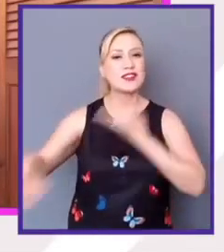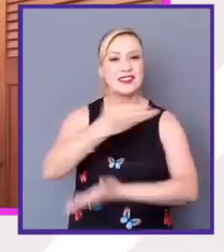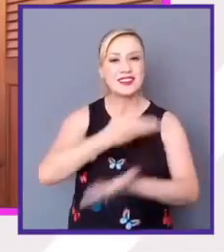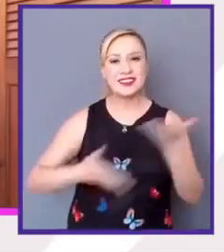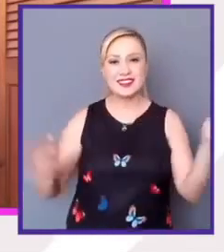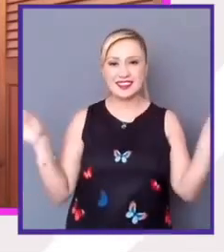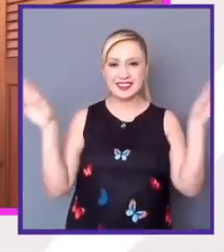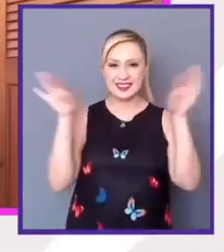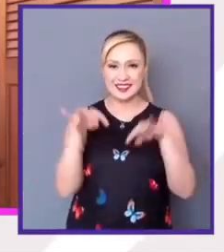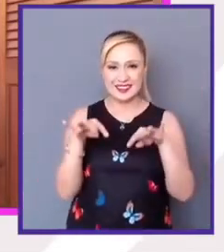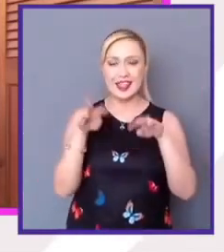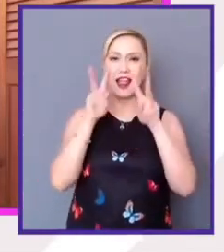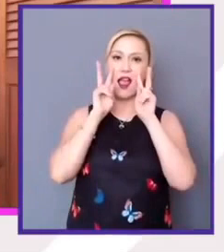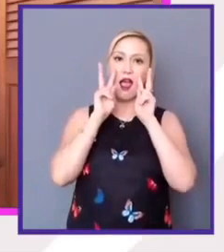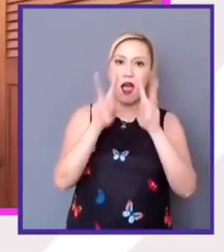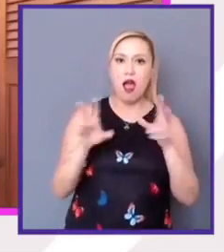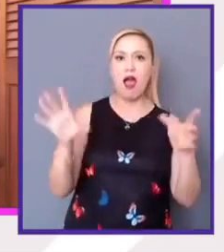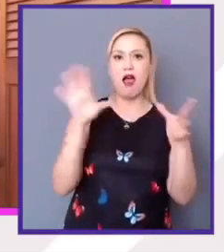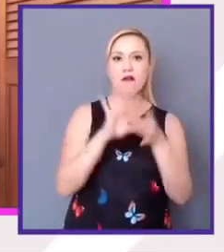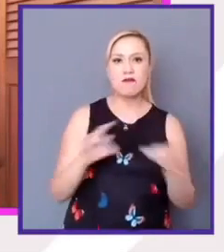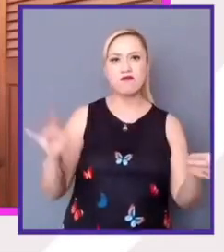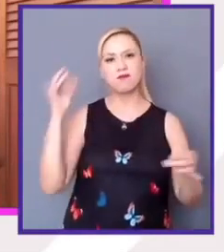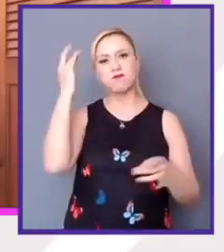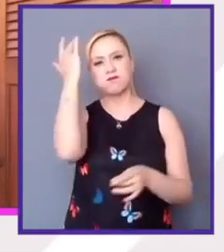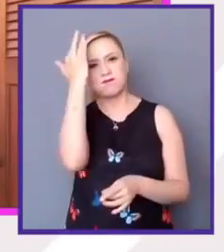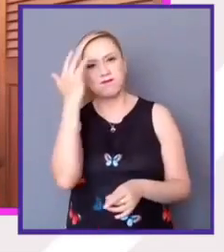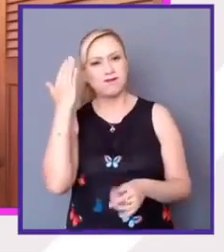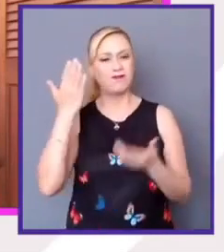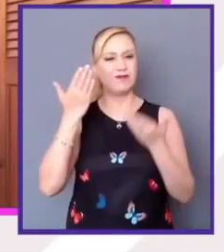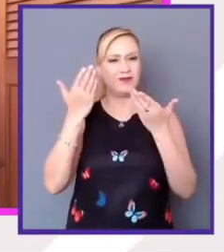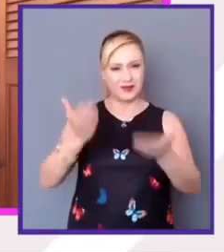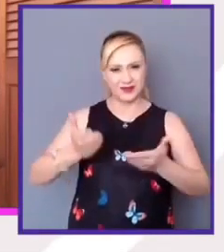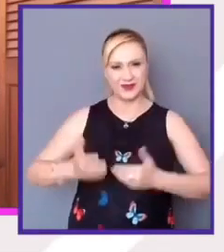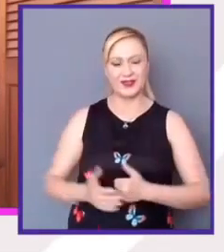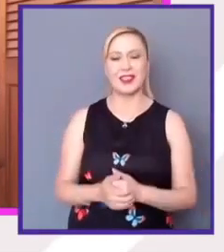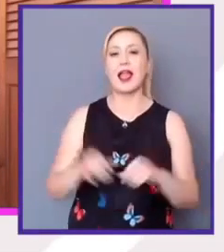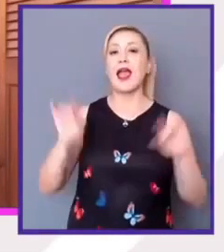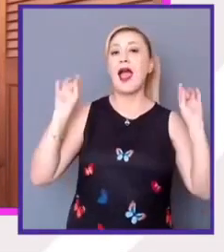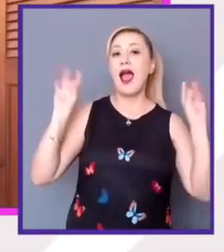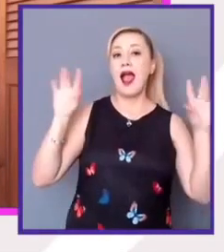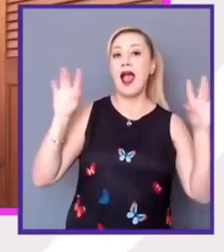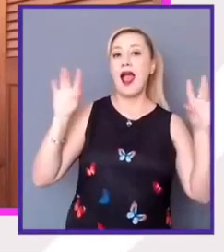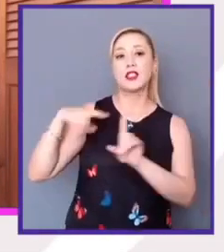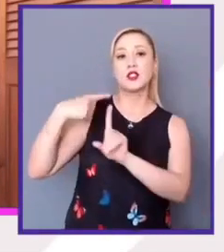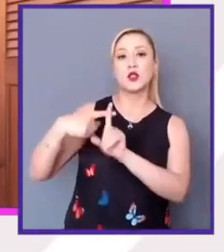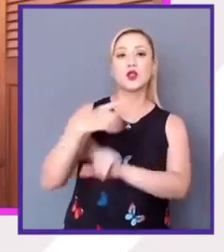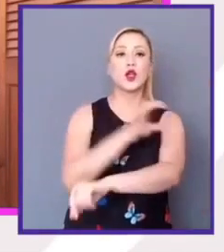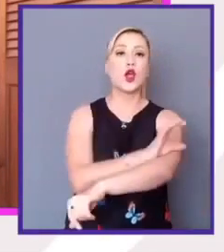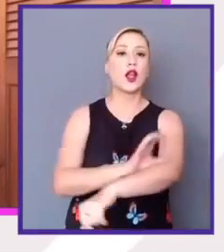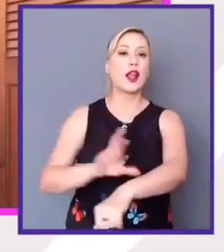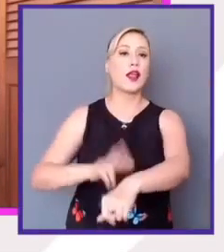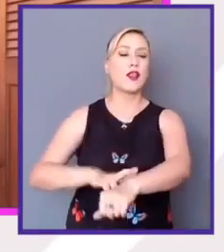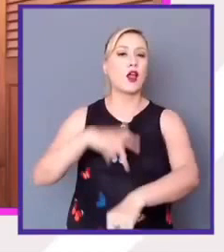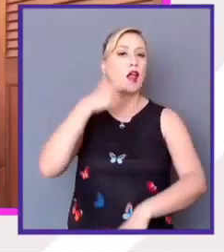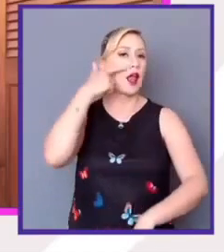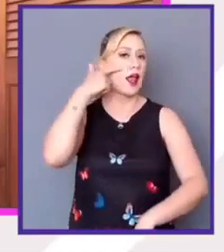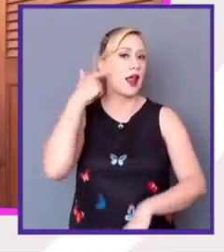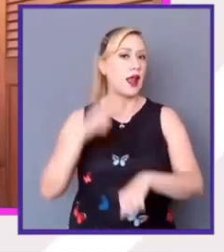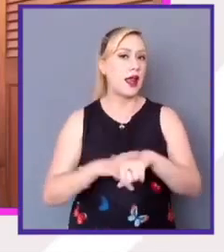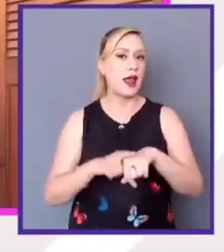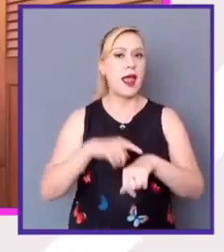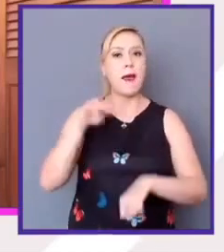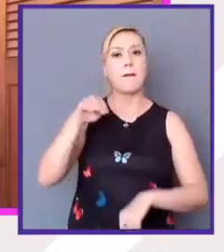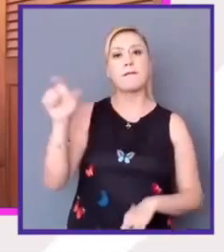sus reflexiones y comentarios al respecto. Ángeles Cruz, coordinadora de Educación de Racismo MX, bienvenida.